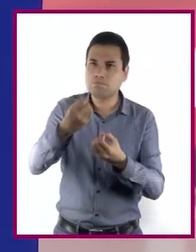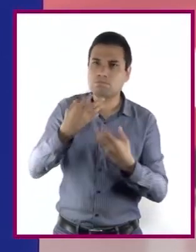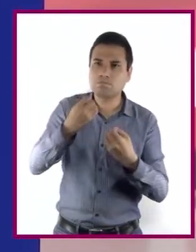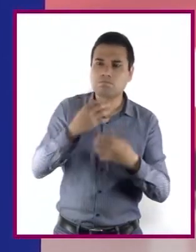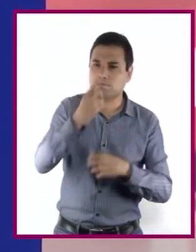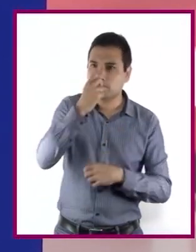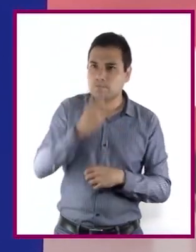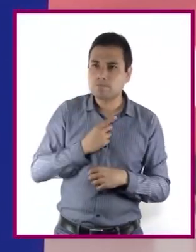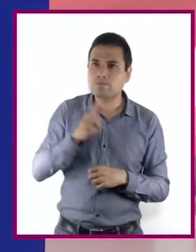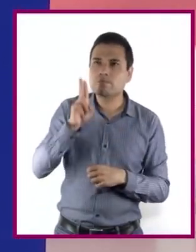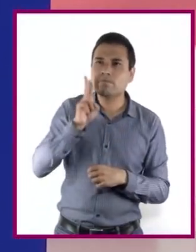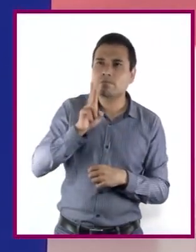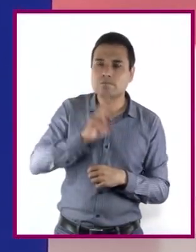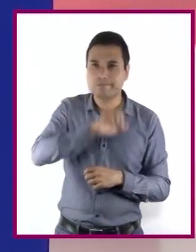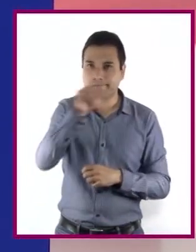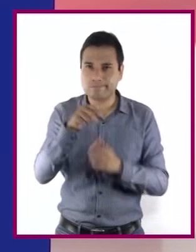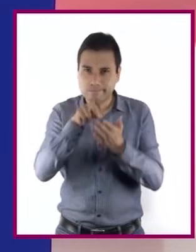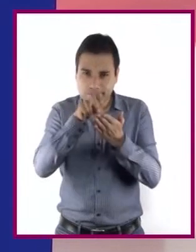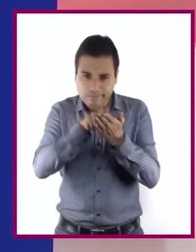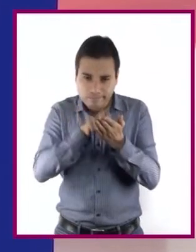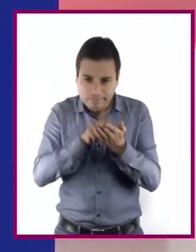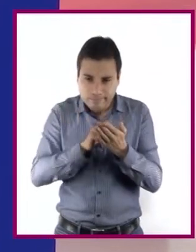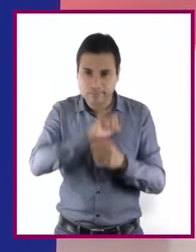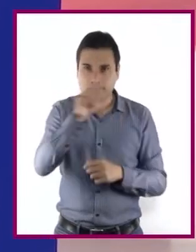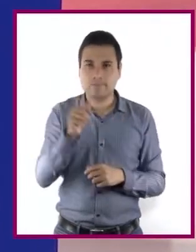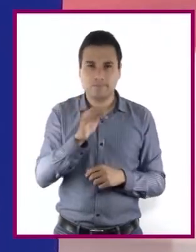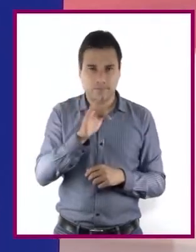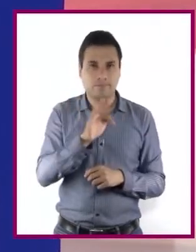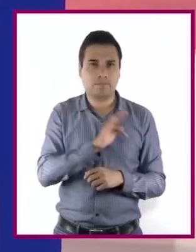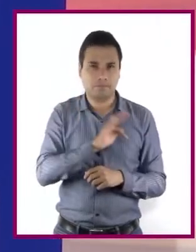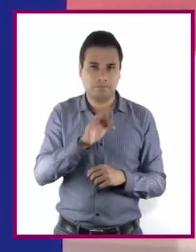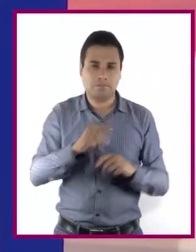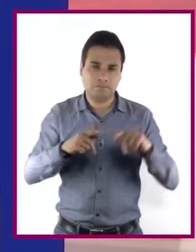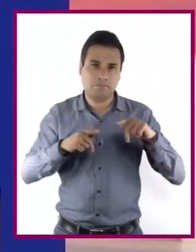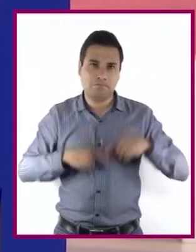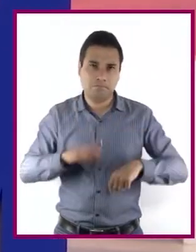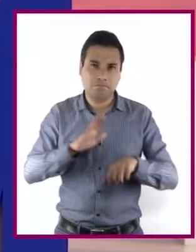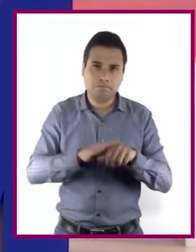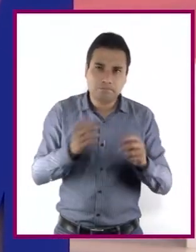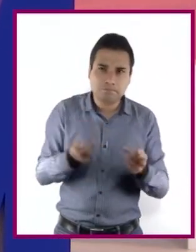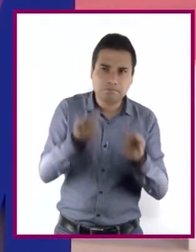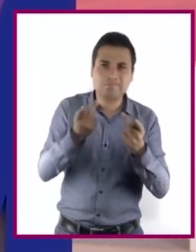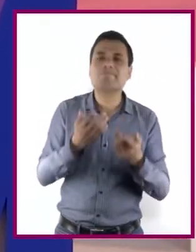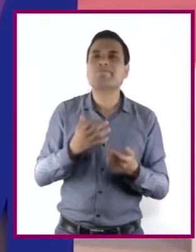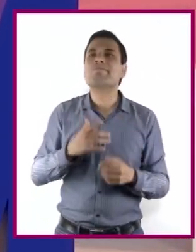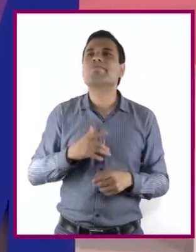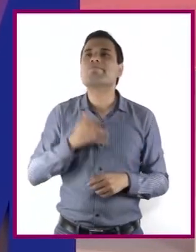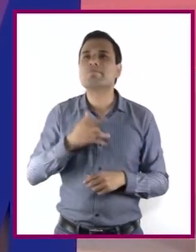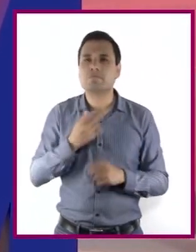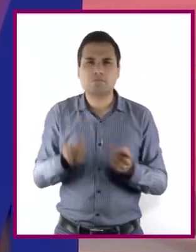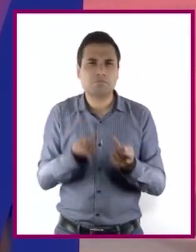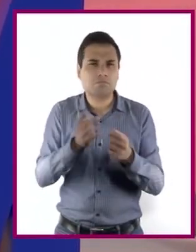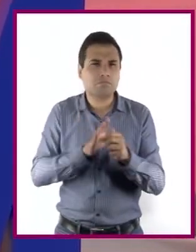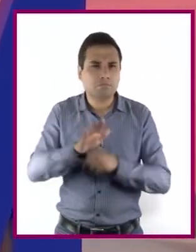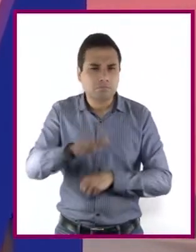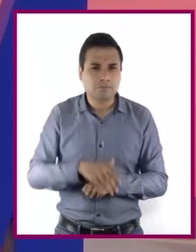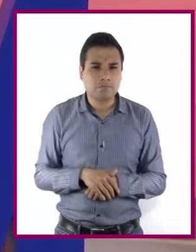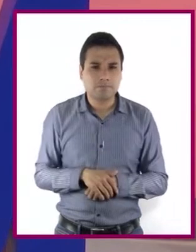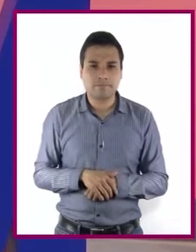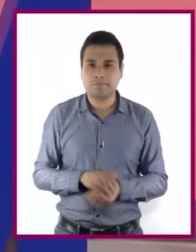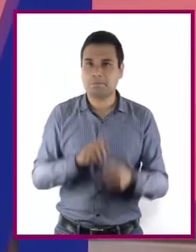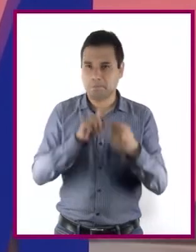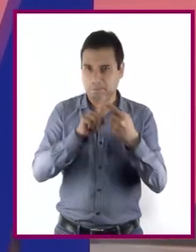la representación y hagan al final un pequeño cuestionario. Pueden realizar preguntas como estas.